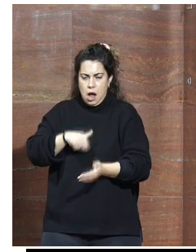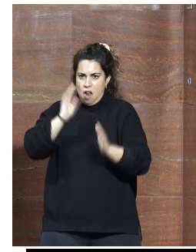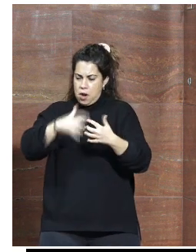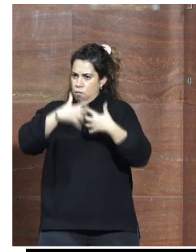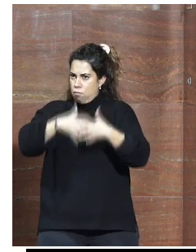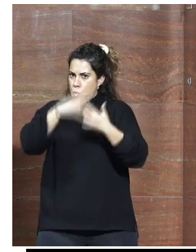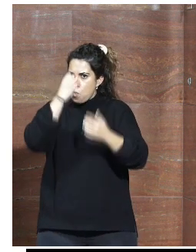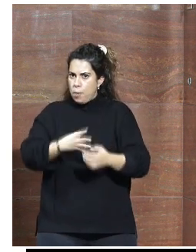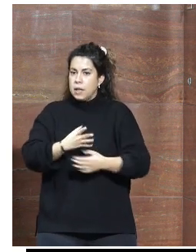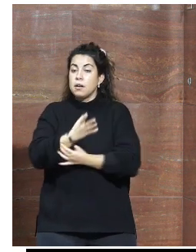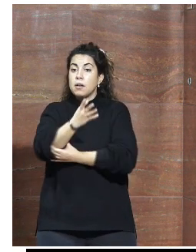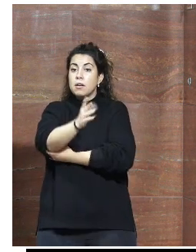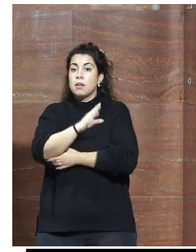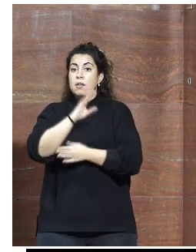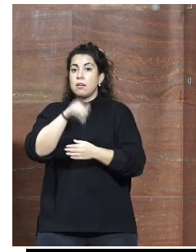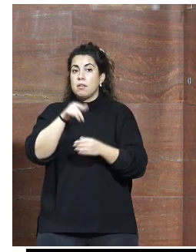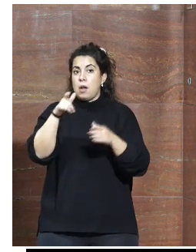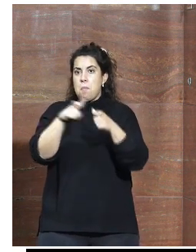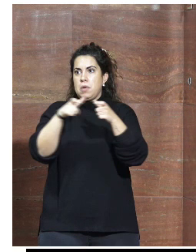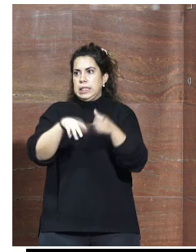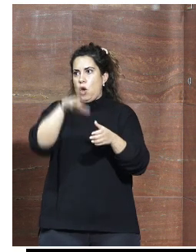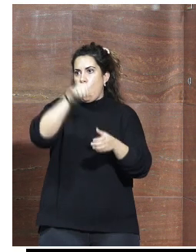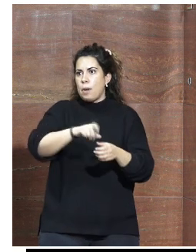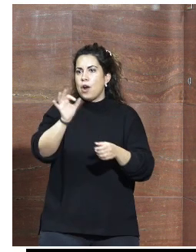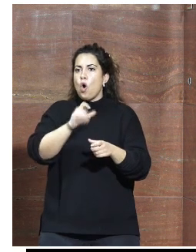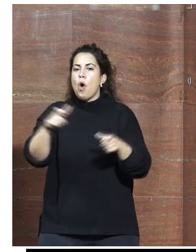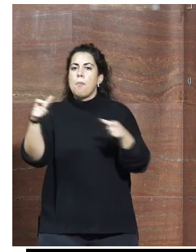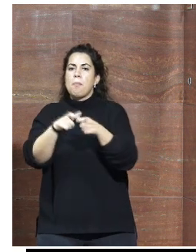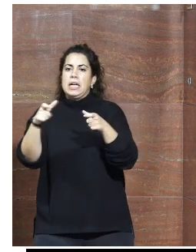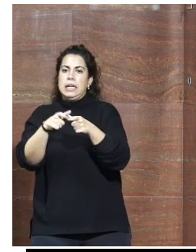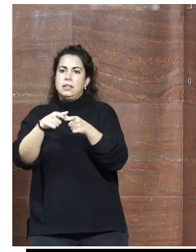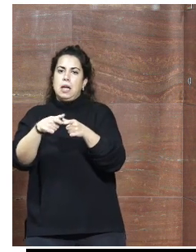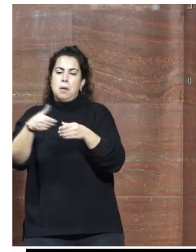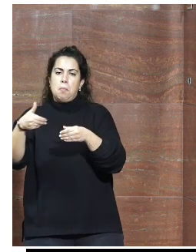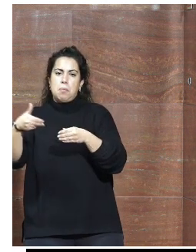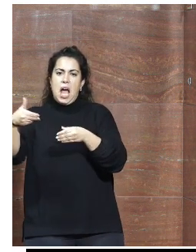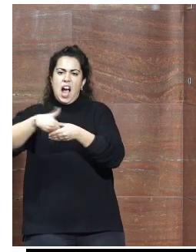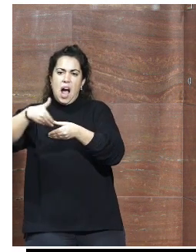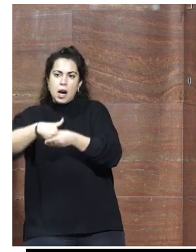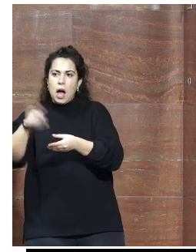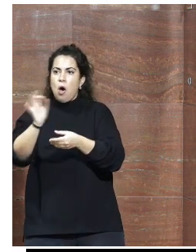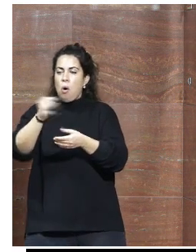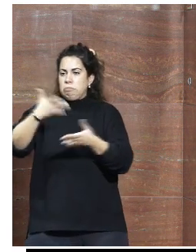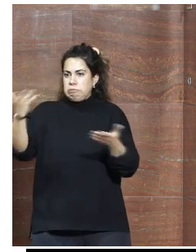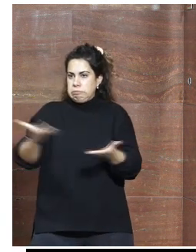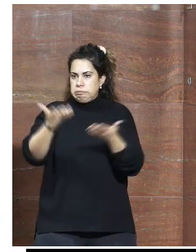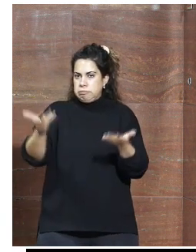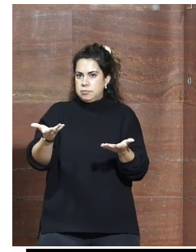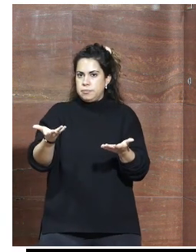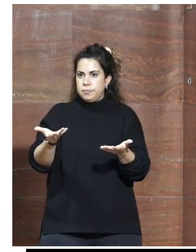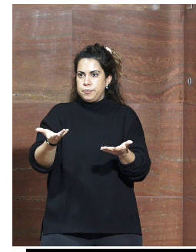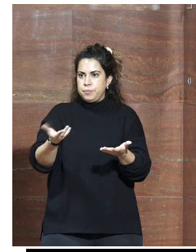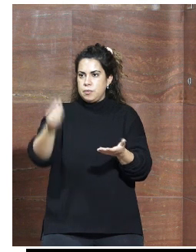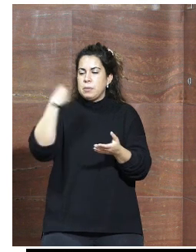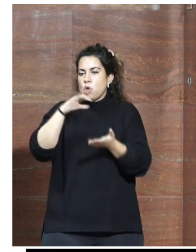terminas yendo a comprar el billete o recargar la tarjeta o el abono transporte o lo que sea, o sea, a que